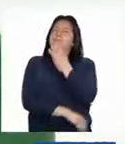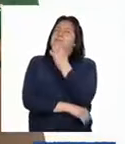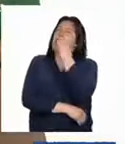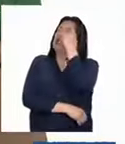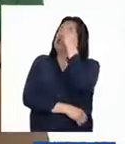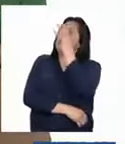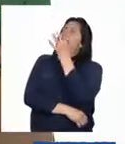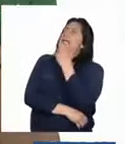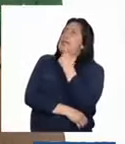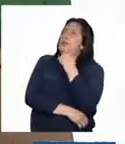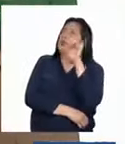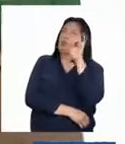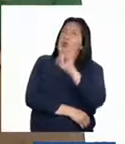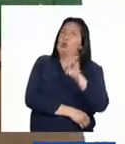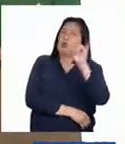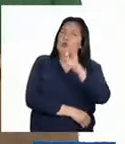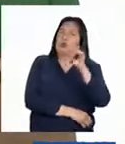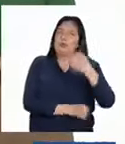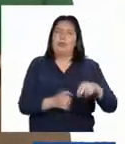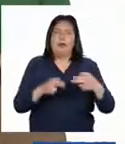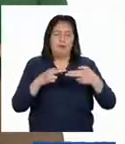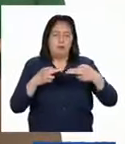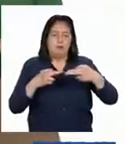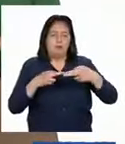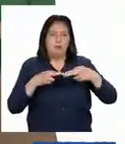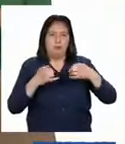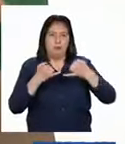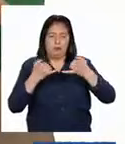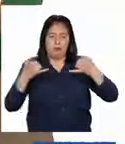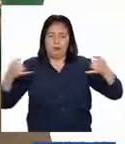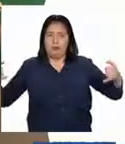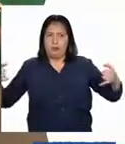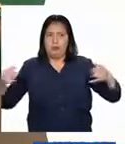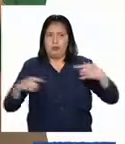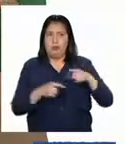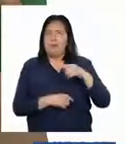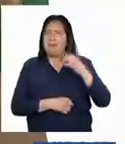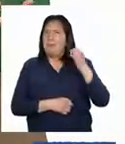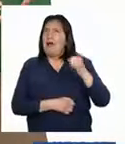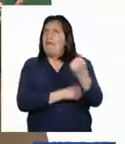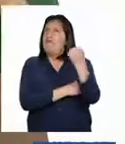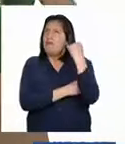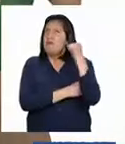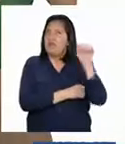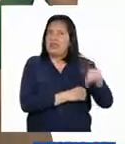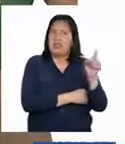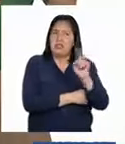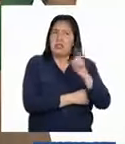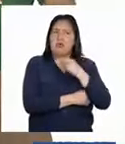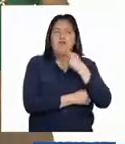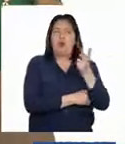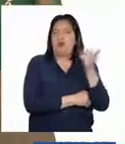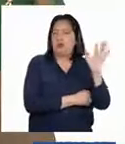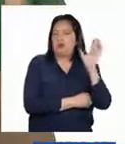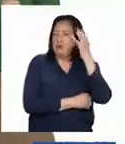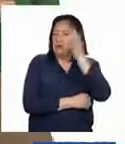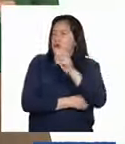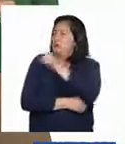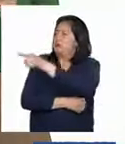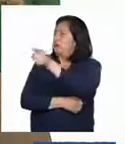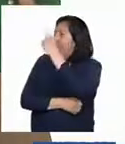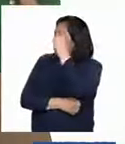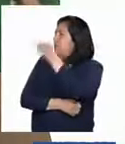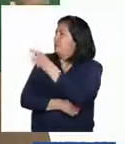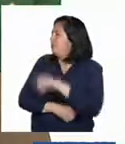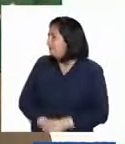Yo creo que si usamos pabilo, el sonido del teléfono será más fuerte sin necesidad de alzar la voz. ¿Ustedes